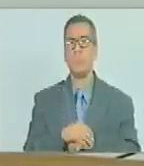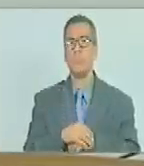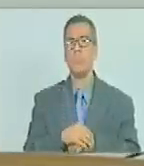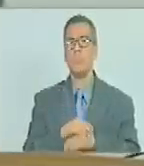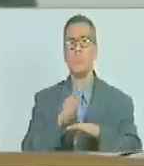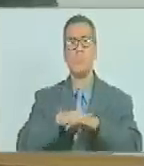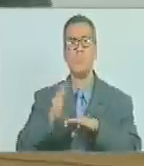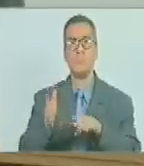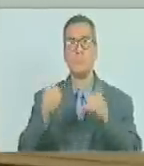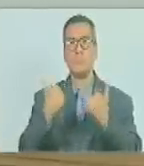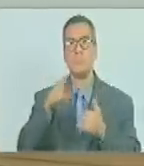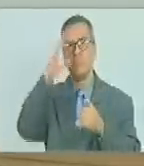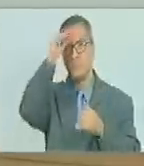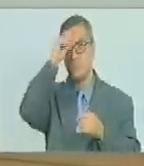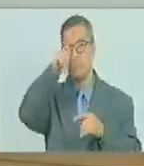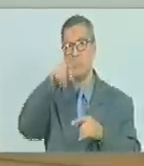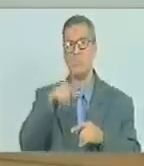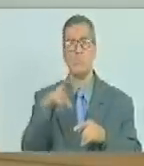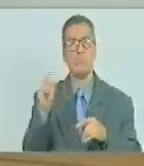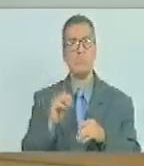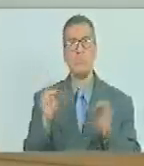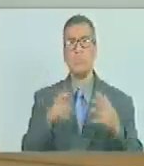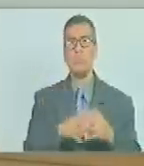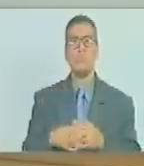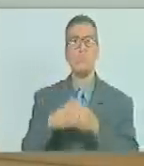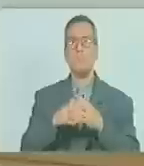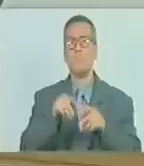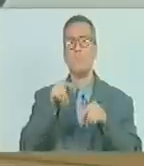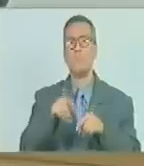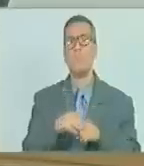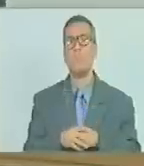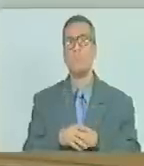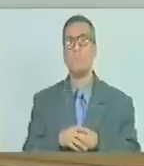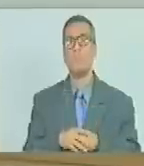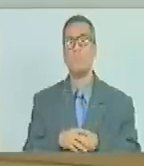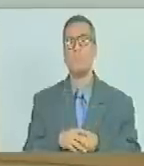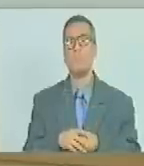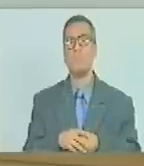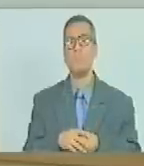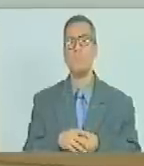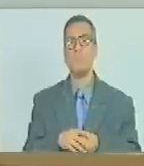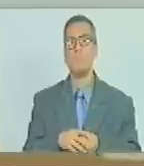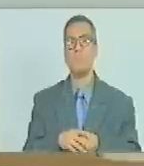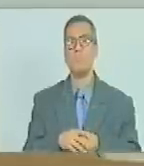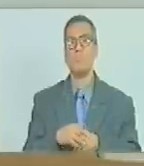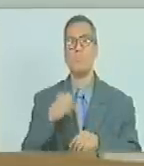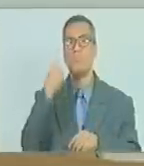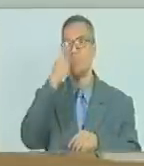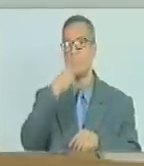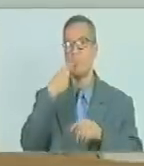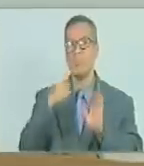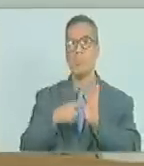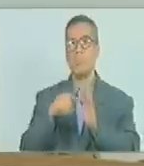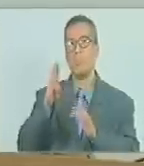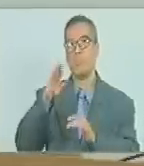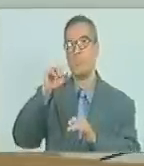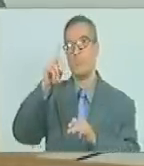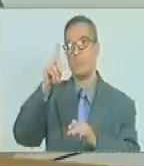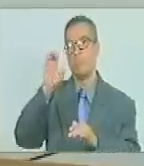Porque como ya Trump es presidente de los Estados Unidos, entonces ahora es pelándole el diente a ver si Biden les